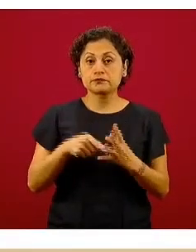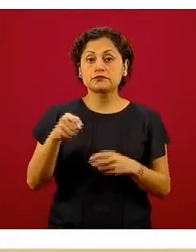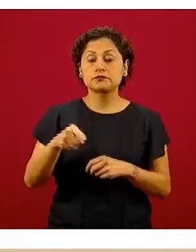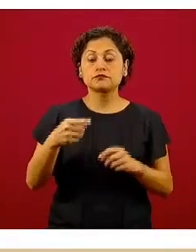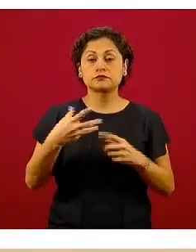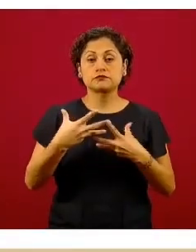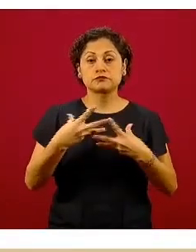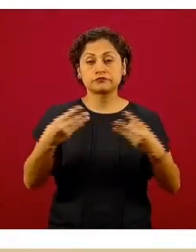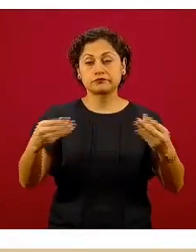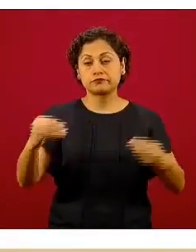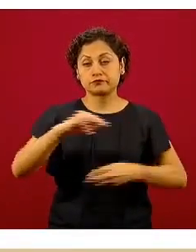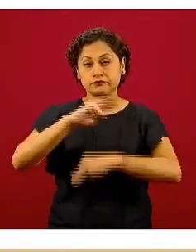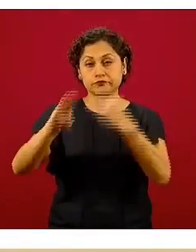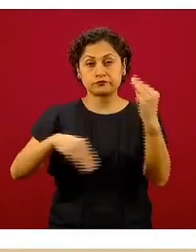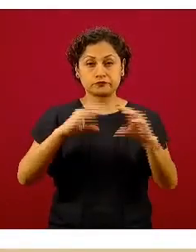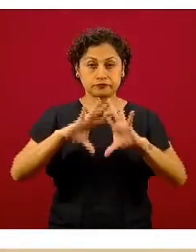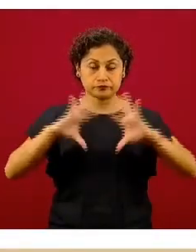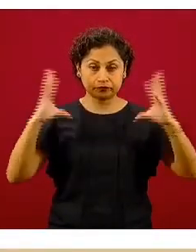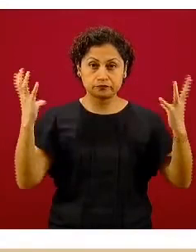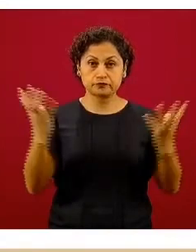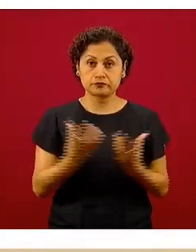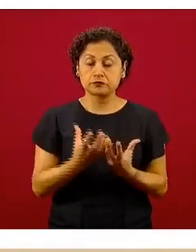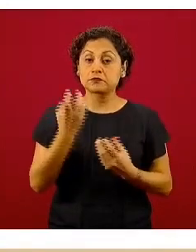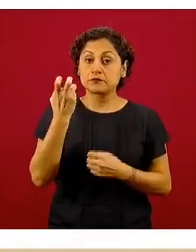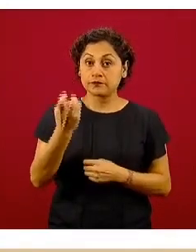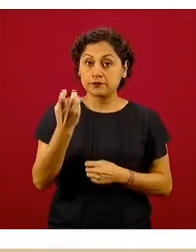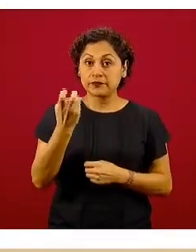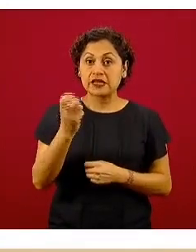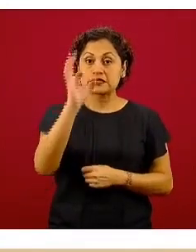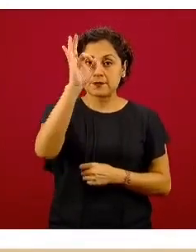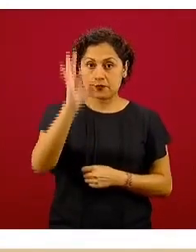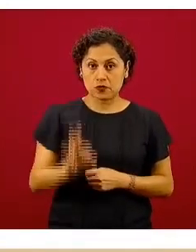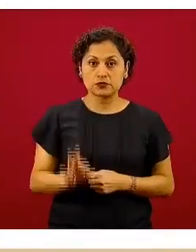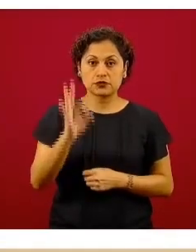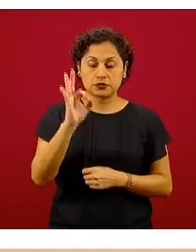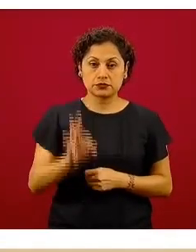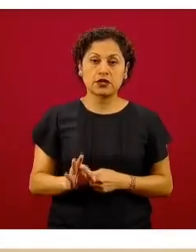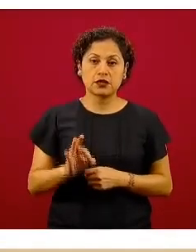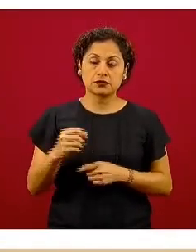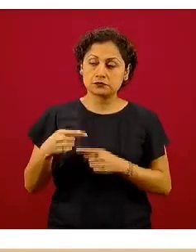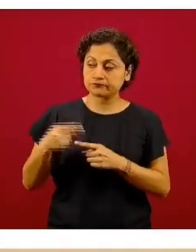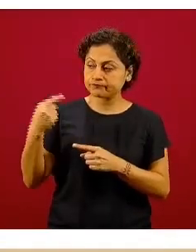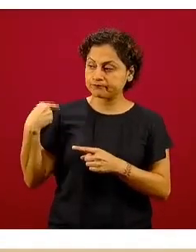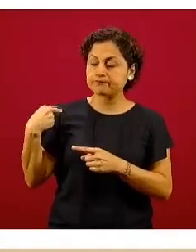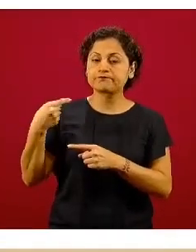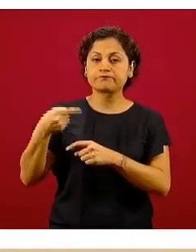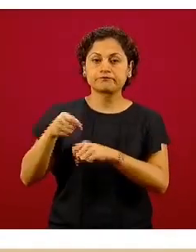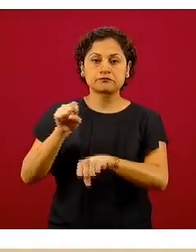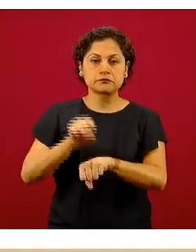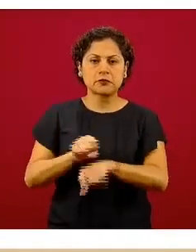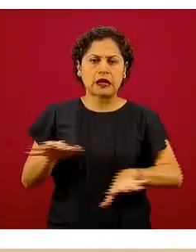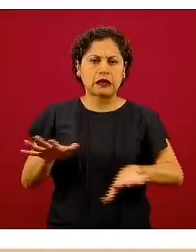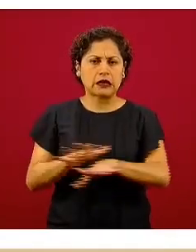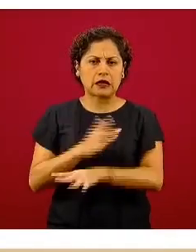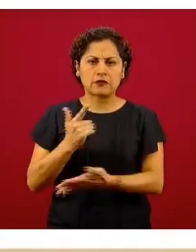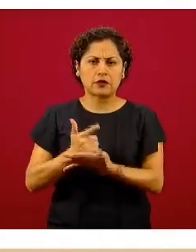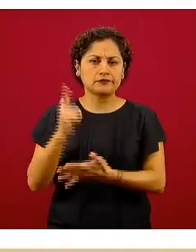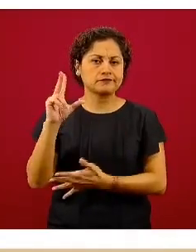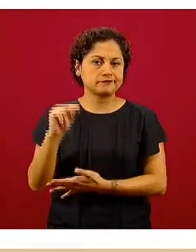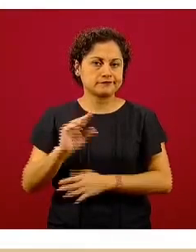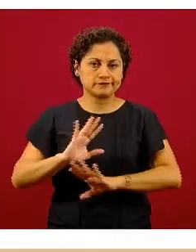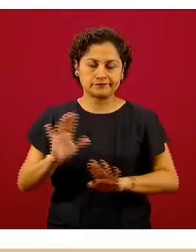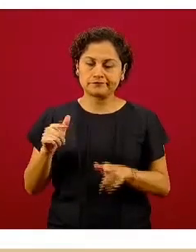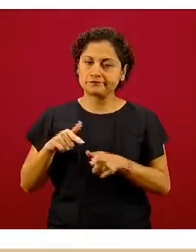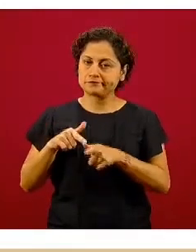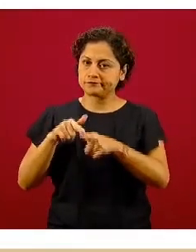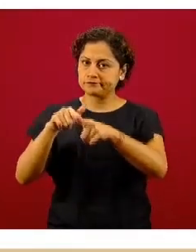el mundo. Es una cifra que ha venido prácticamente en las últimas semanas sin mucha modificación. Igualmente los